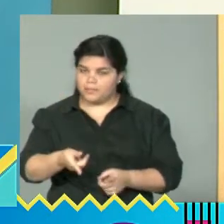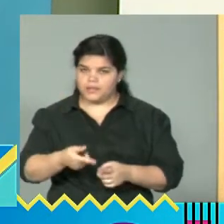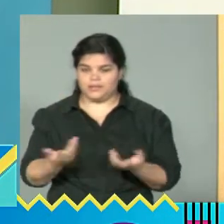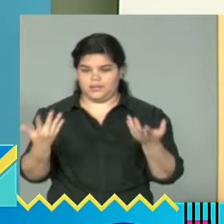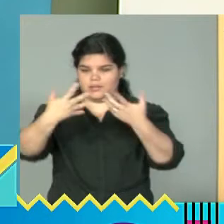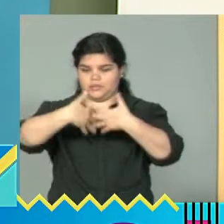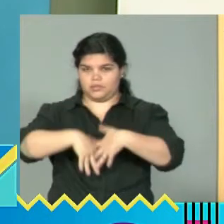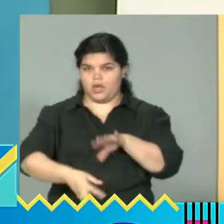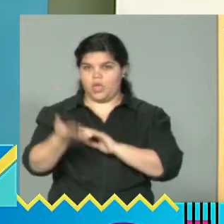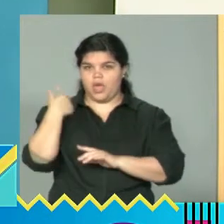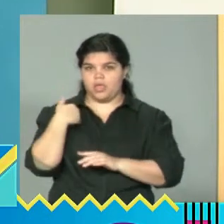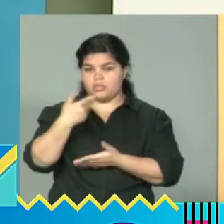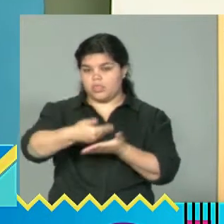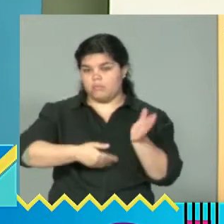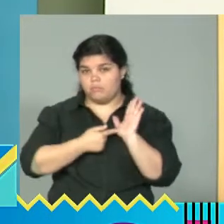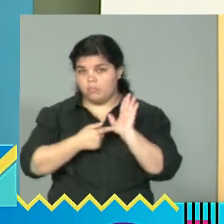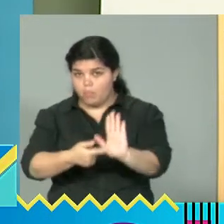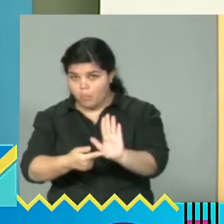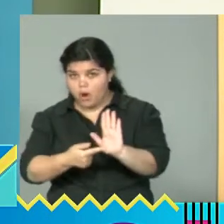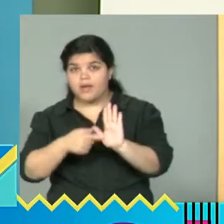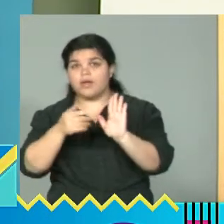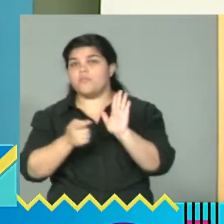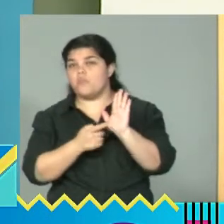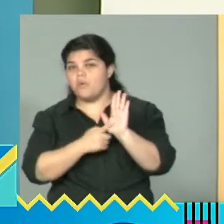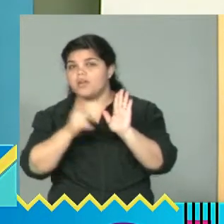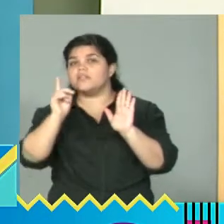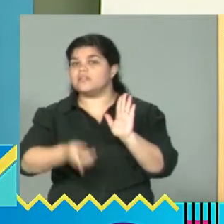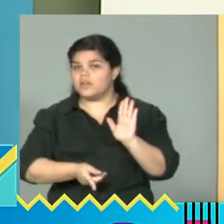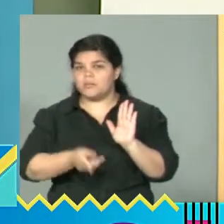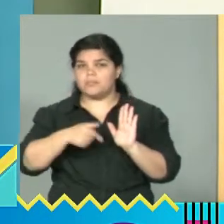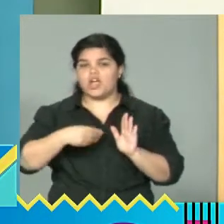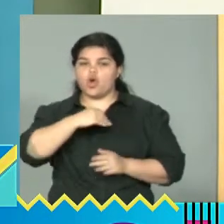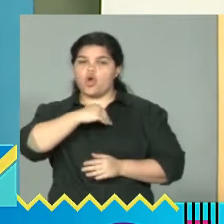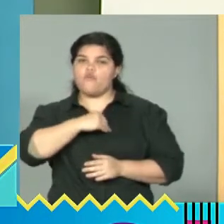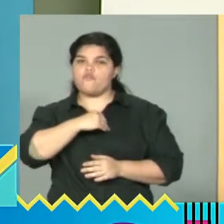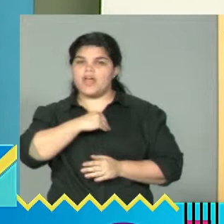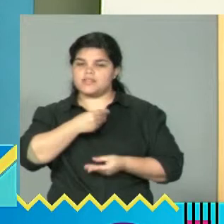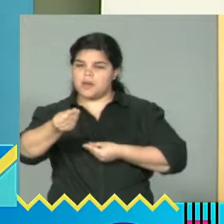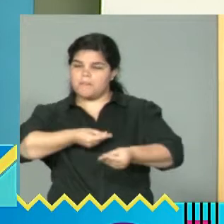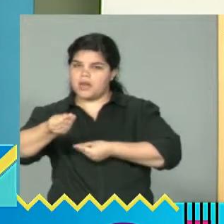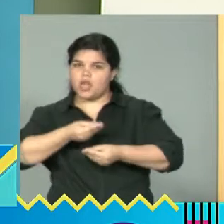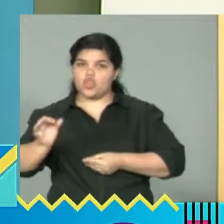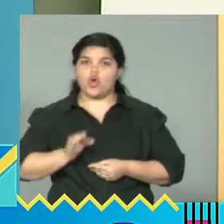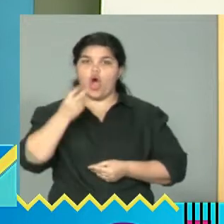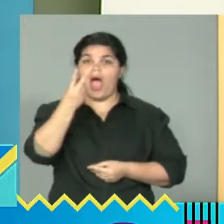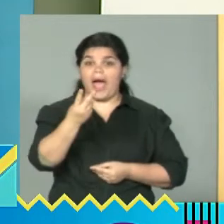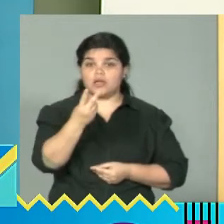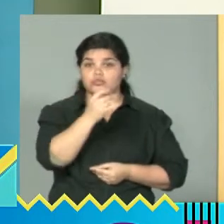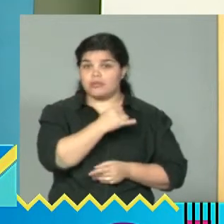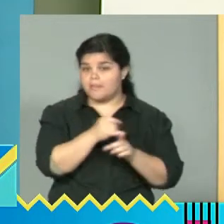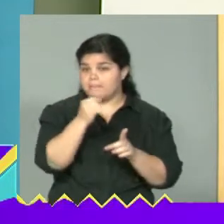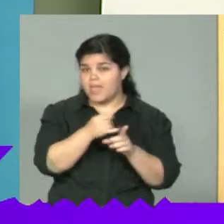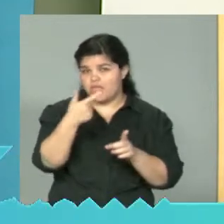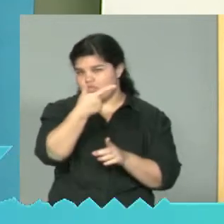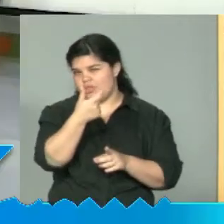veíamos en el clip, en lo que se decía con respecto a la confianza del mercado, ¿no? Que durante 2 años y medio se decía que había una cierta confianza.